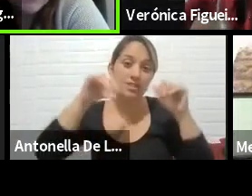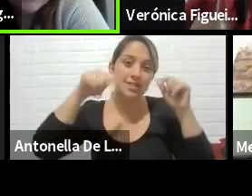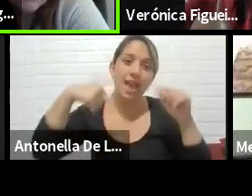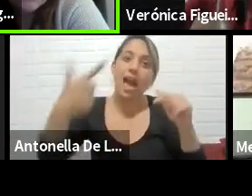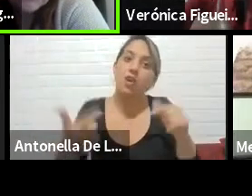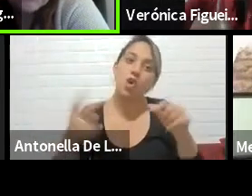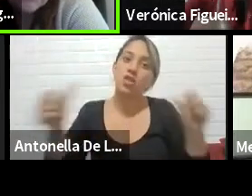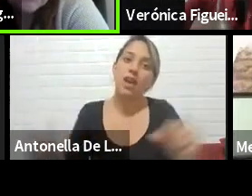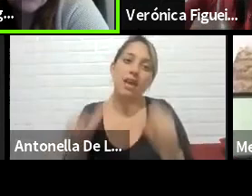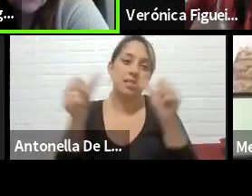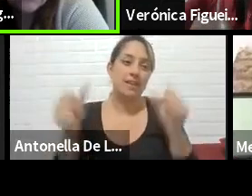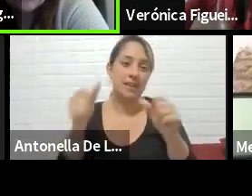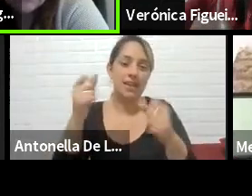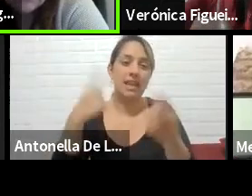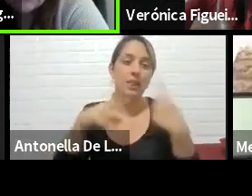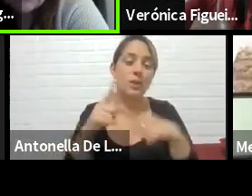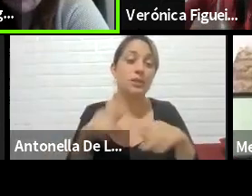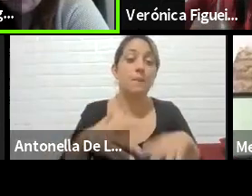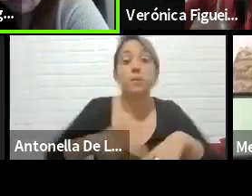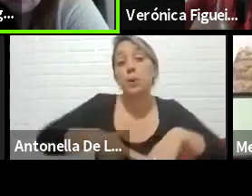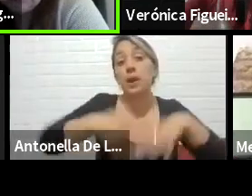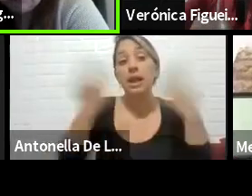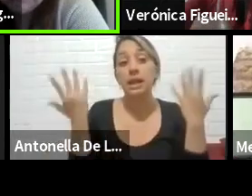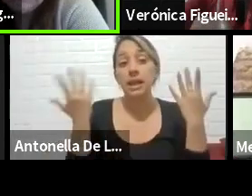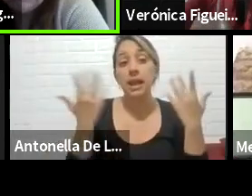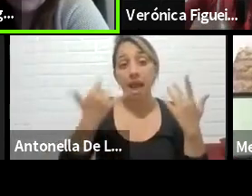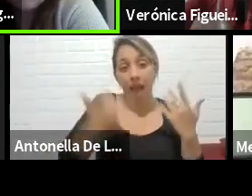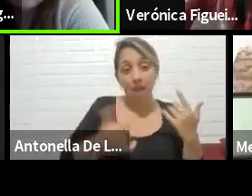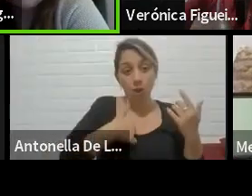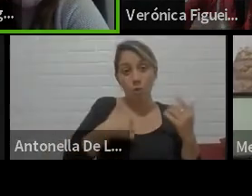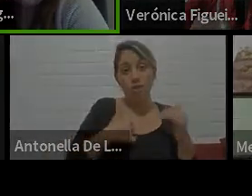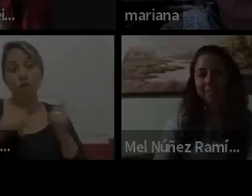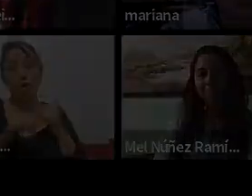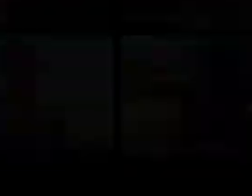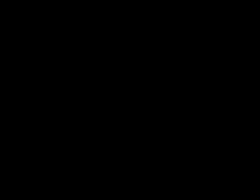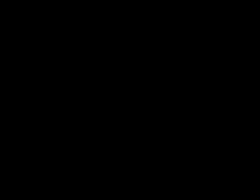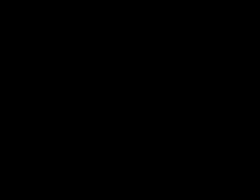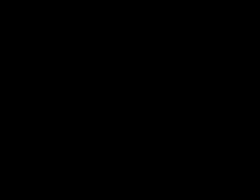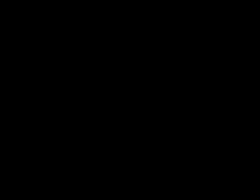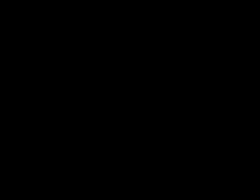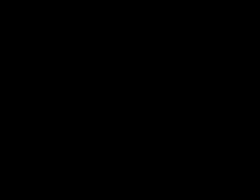cualquier cosa tienen nuestro contacto y estamos en comunicación.